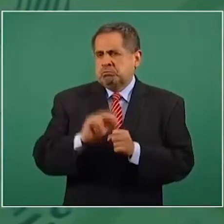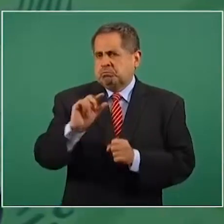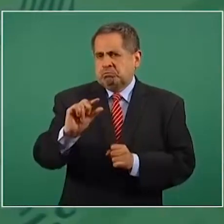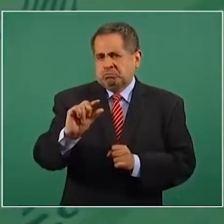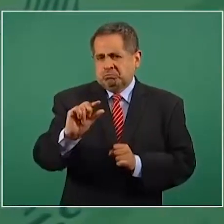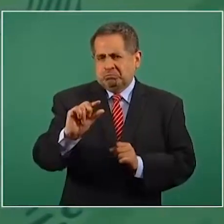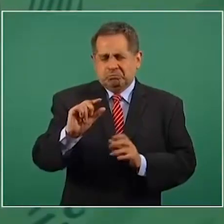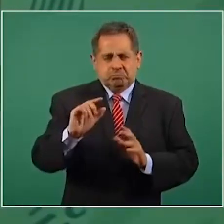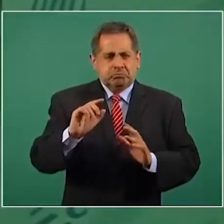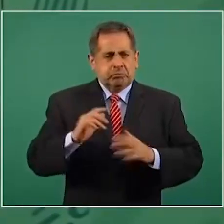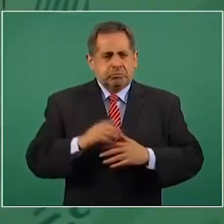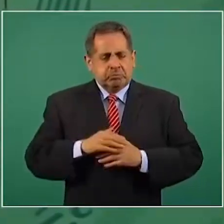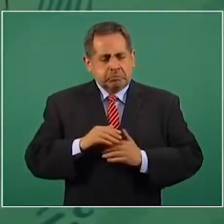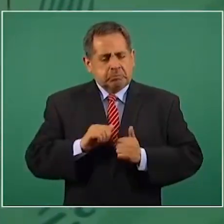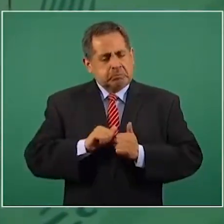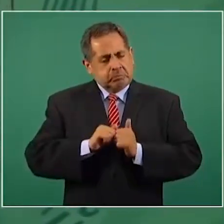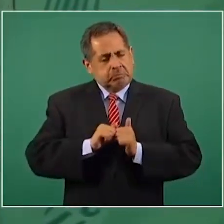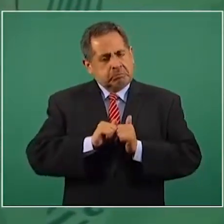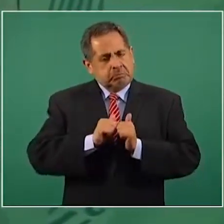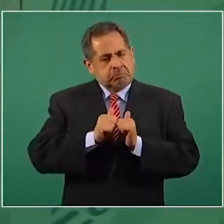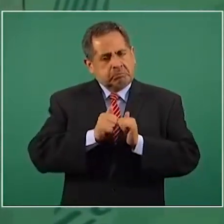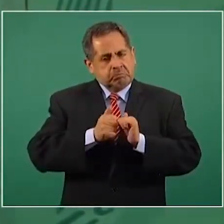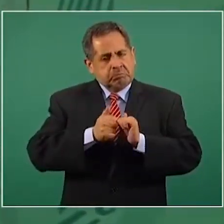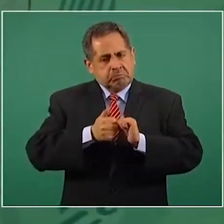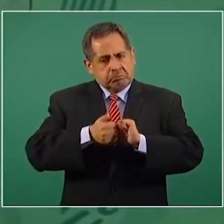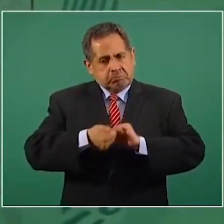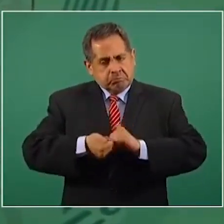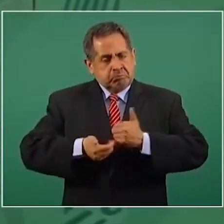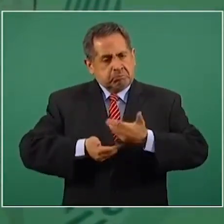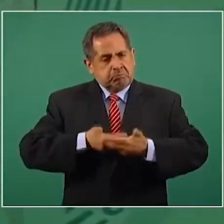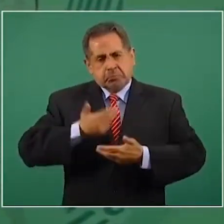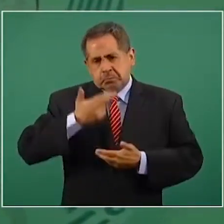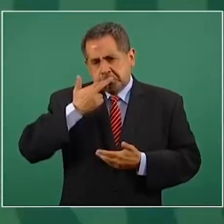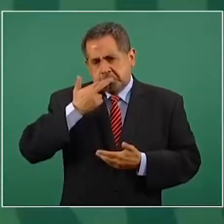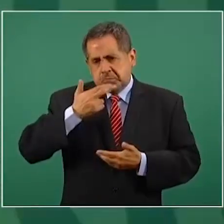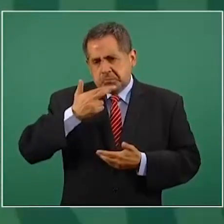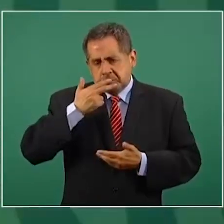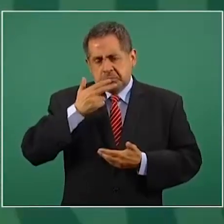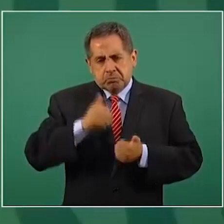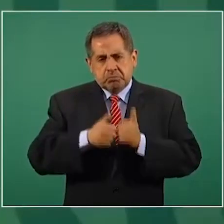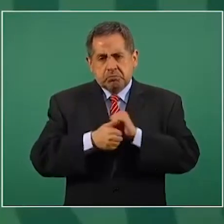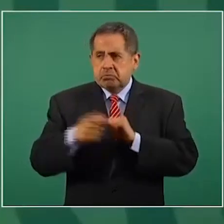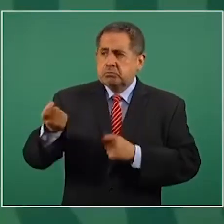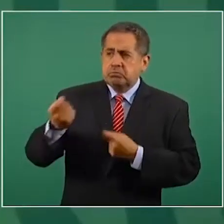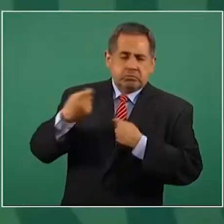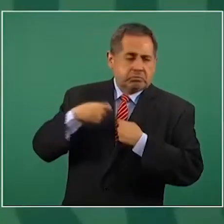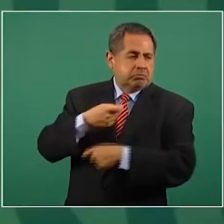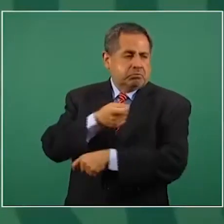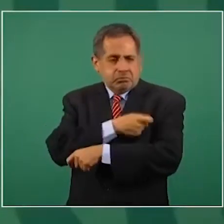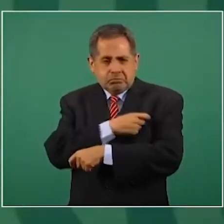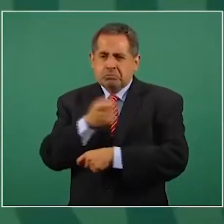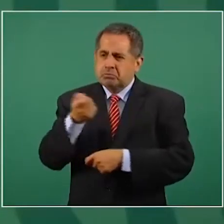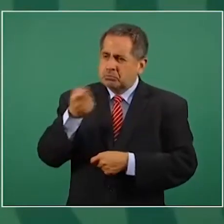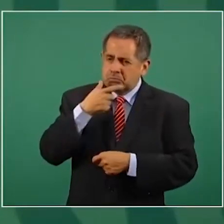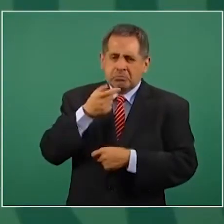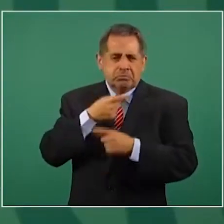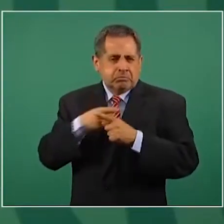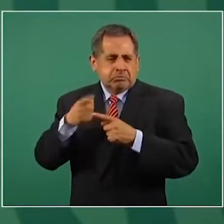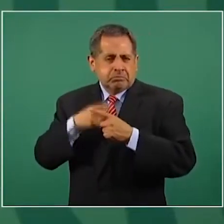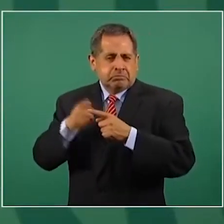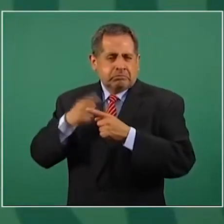fui saliendo en la medida que me aplicaron el